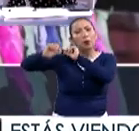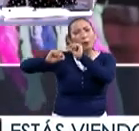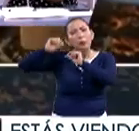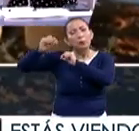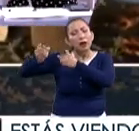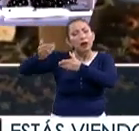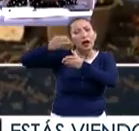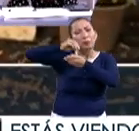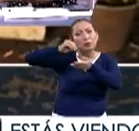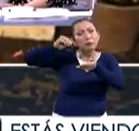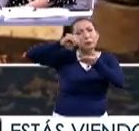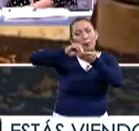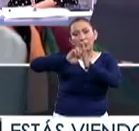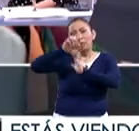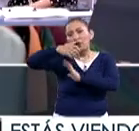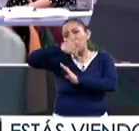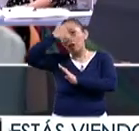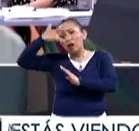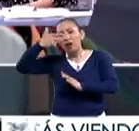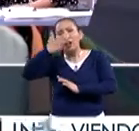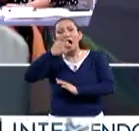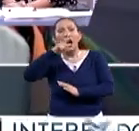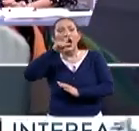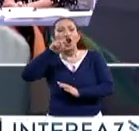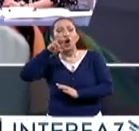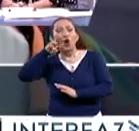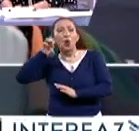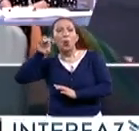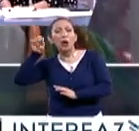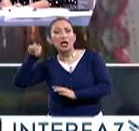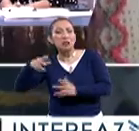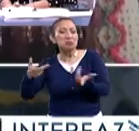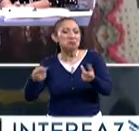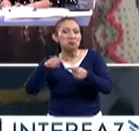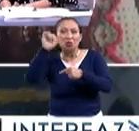poco incluyéndose, ¿no? Como es el Halloween, como es otro tipo de cosas.